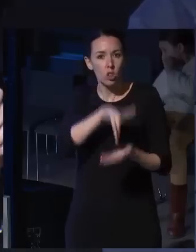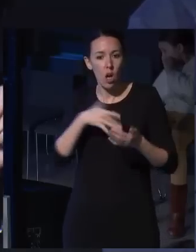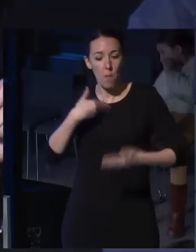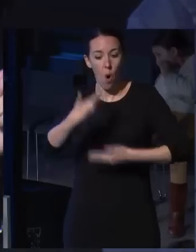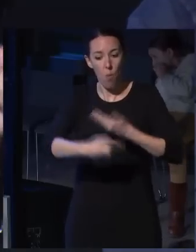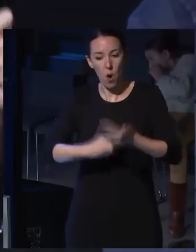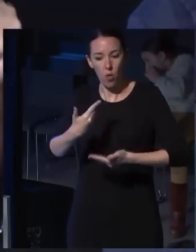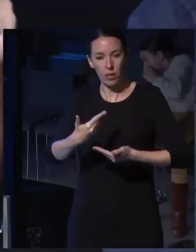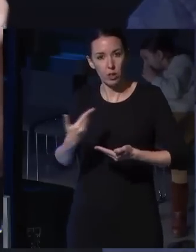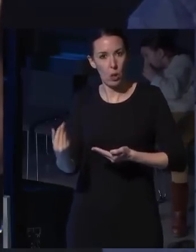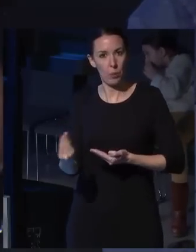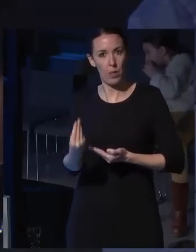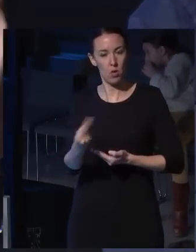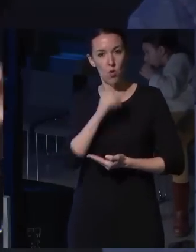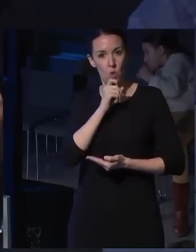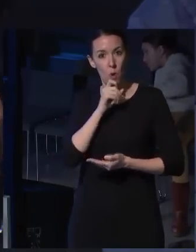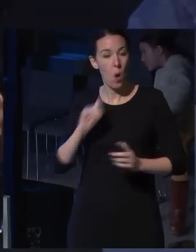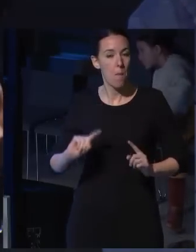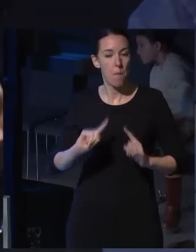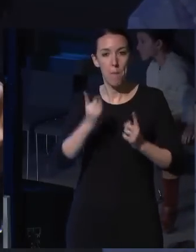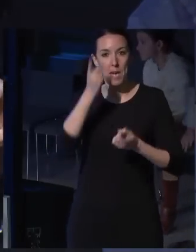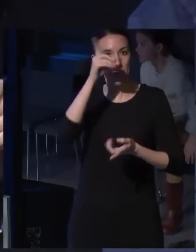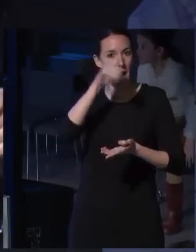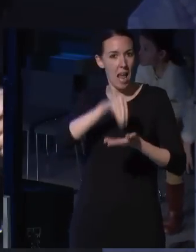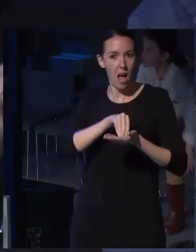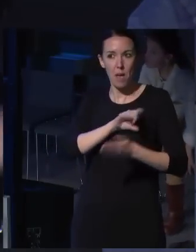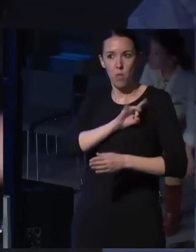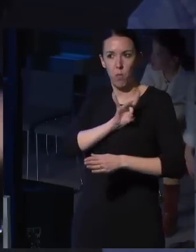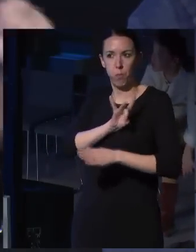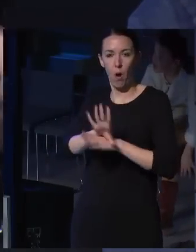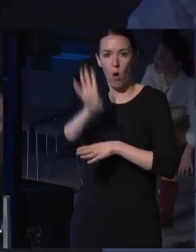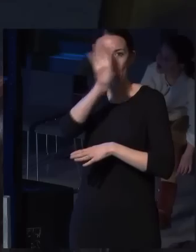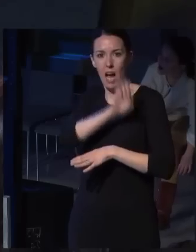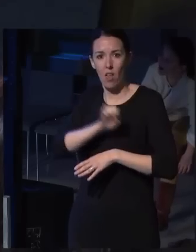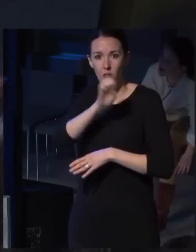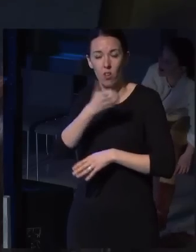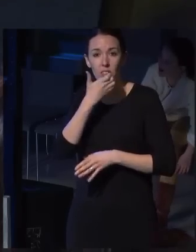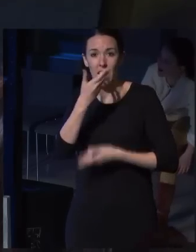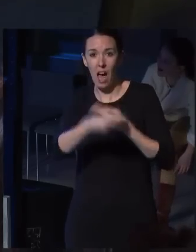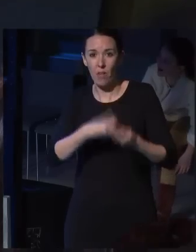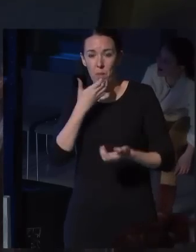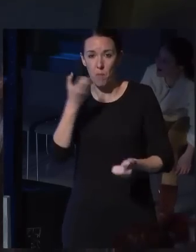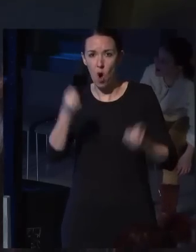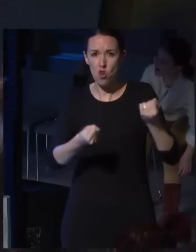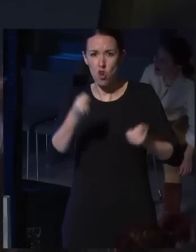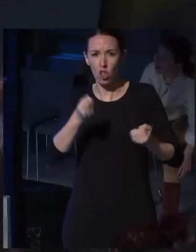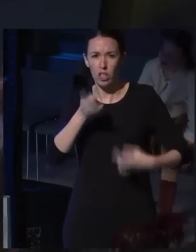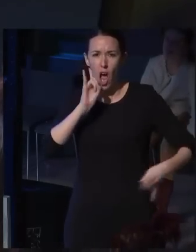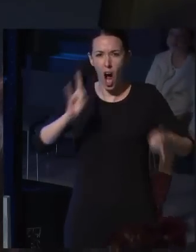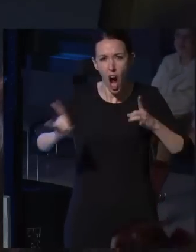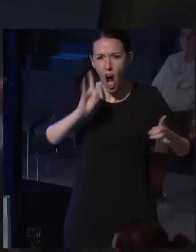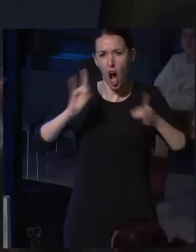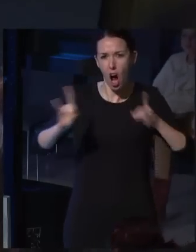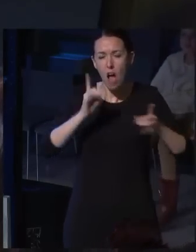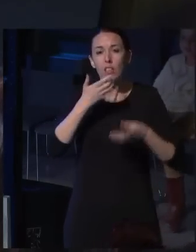ese proceso. ¿A quién le enviáis por primera vez una canción? ¿Si hacéis la de ponerla en el coche a todo trapo? ¿Si